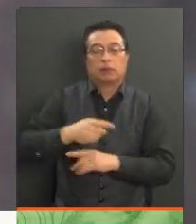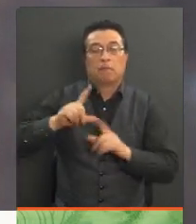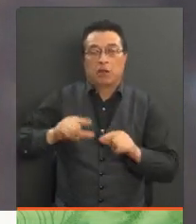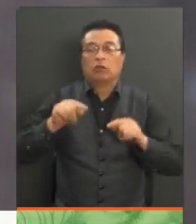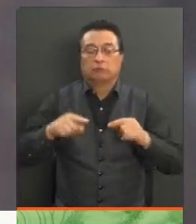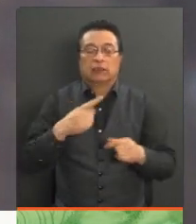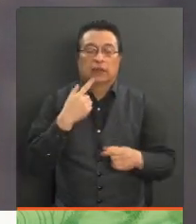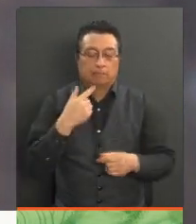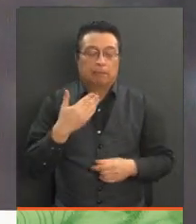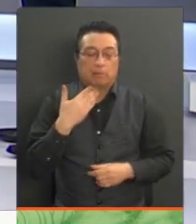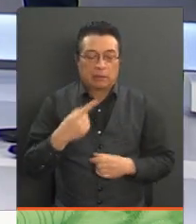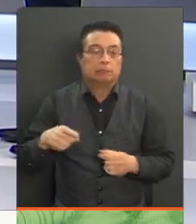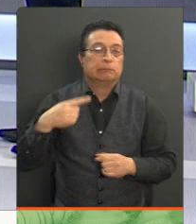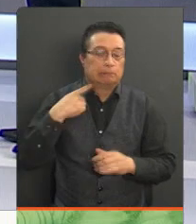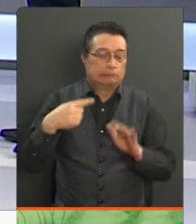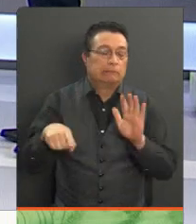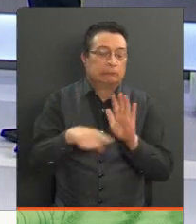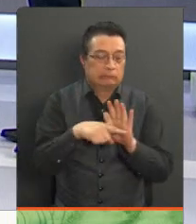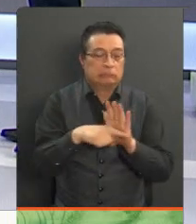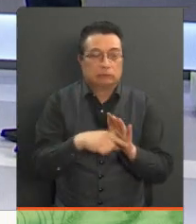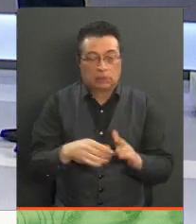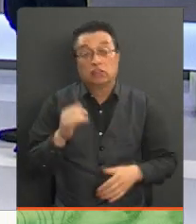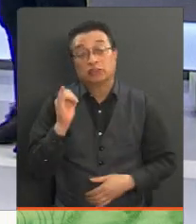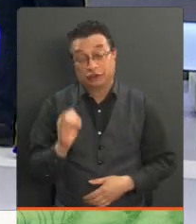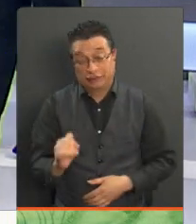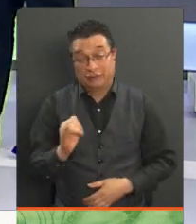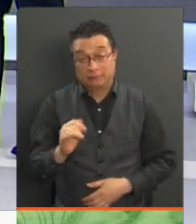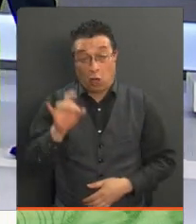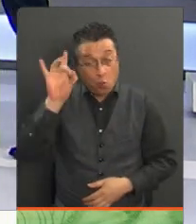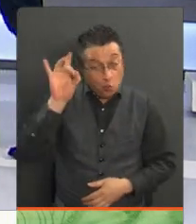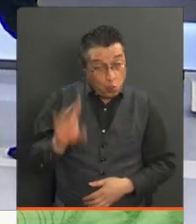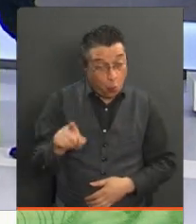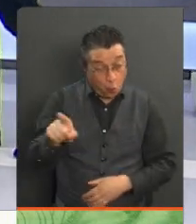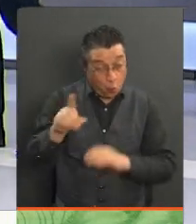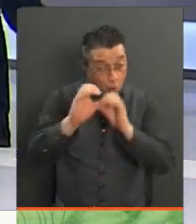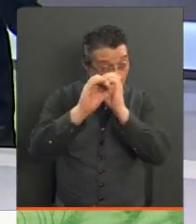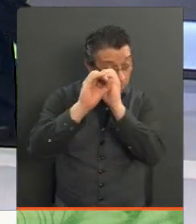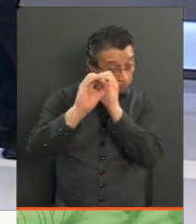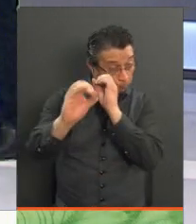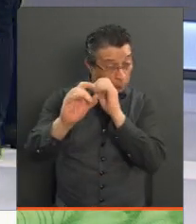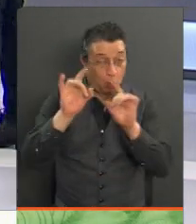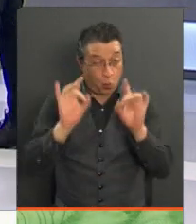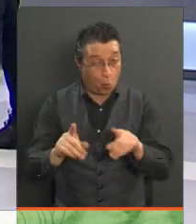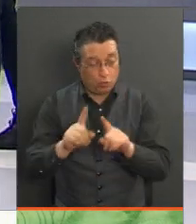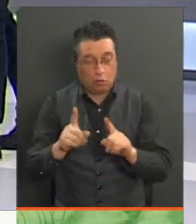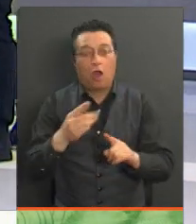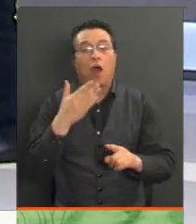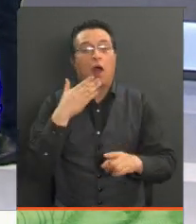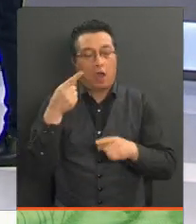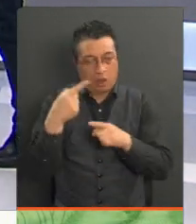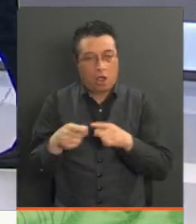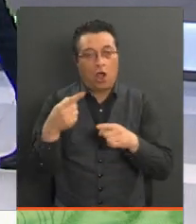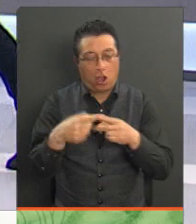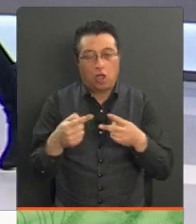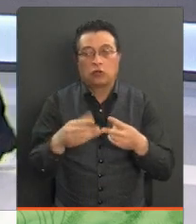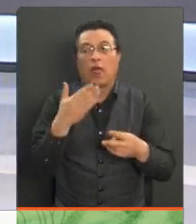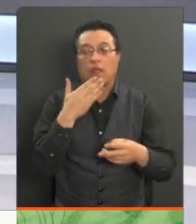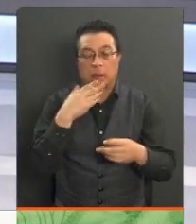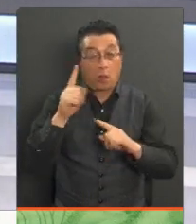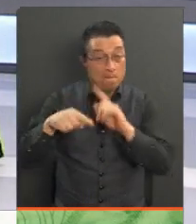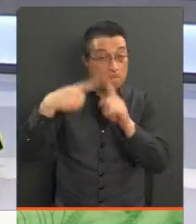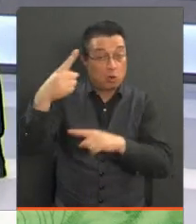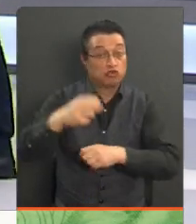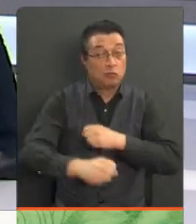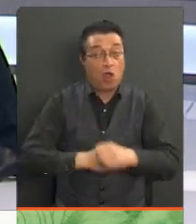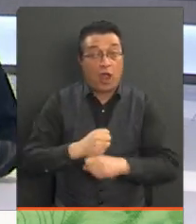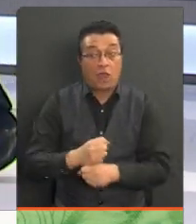Decía, exactamente. Pero no fueron las únicas proyecciones, ¿ya?, de este informe de finanzas públicas, porque también están para el próximo año.